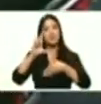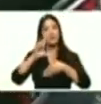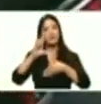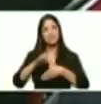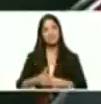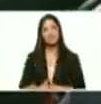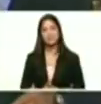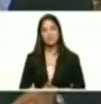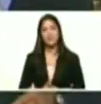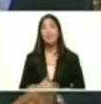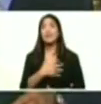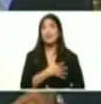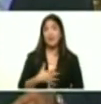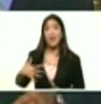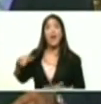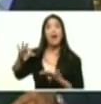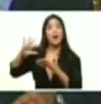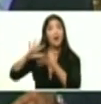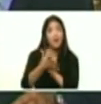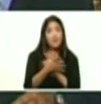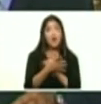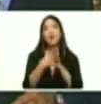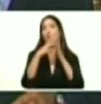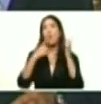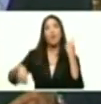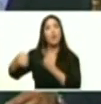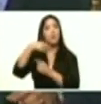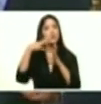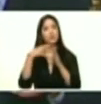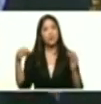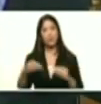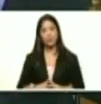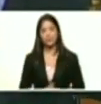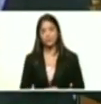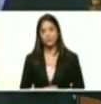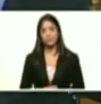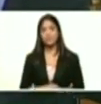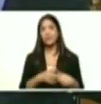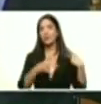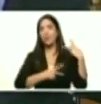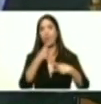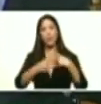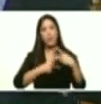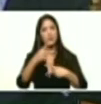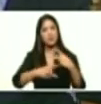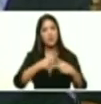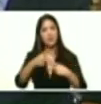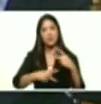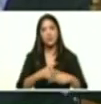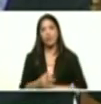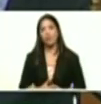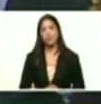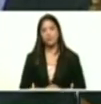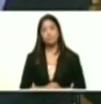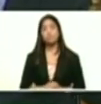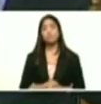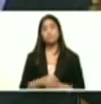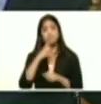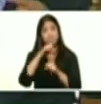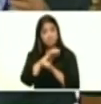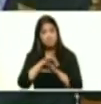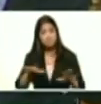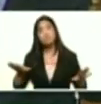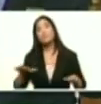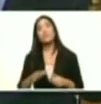Y quieren acabar con el centro articulador de los procesos que se desataron